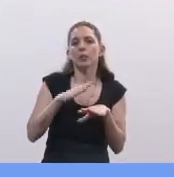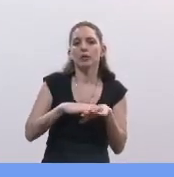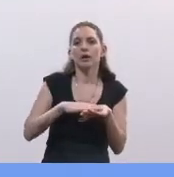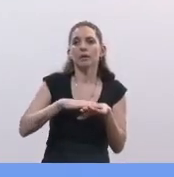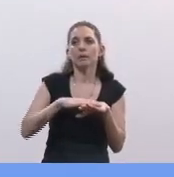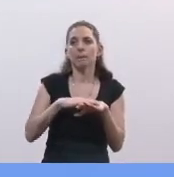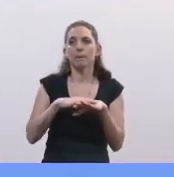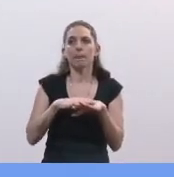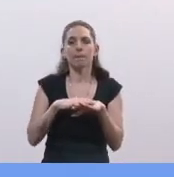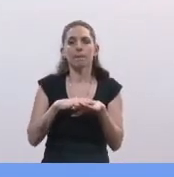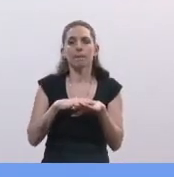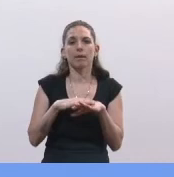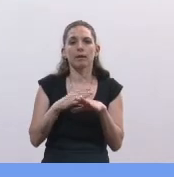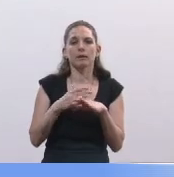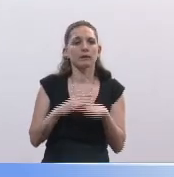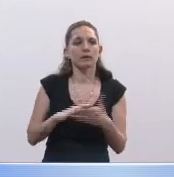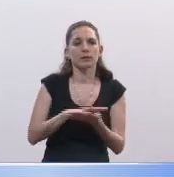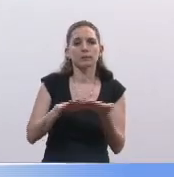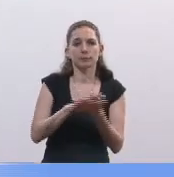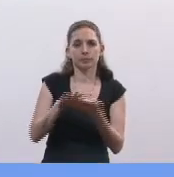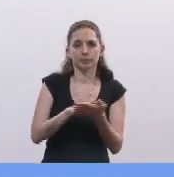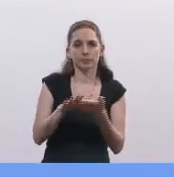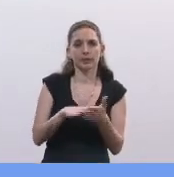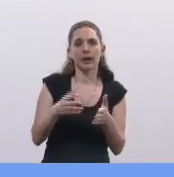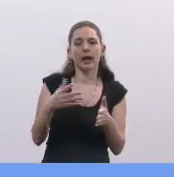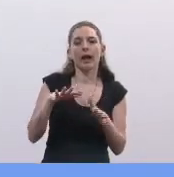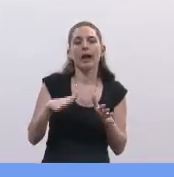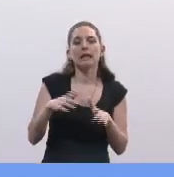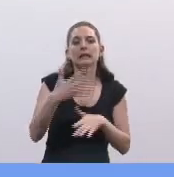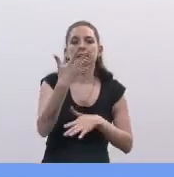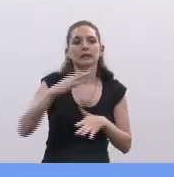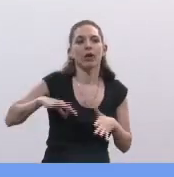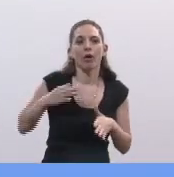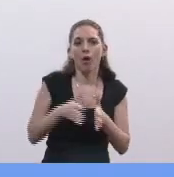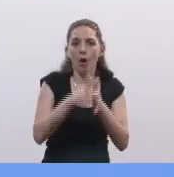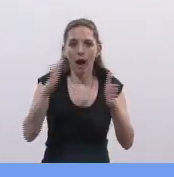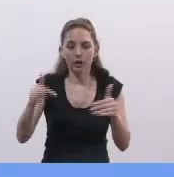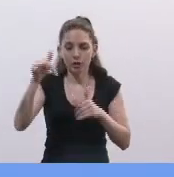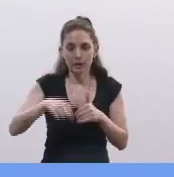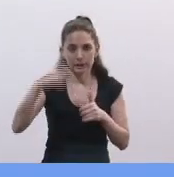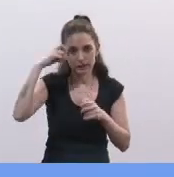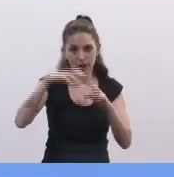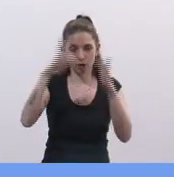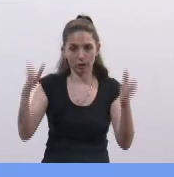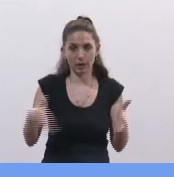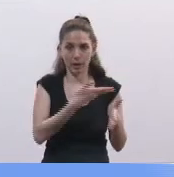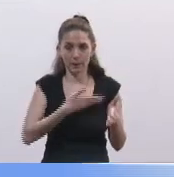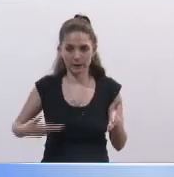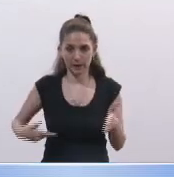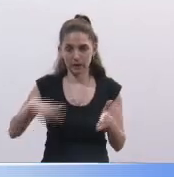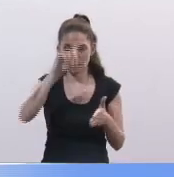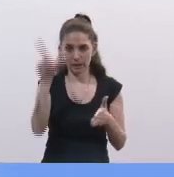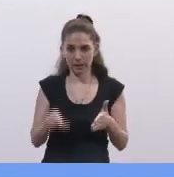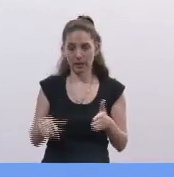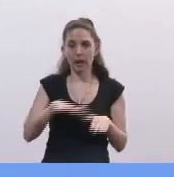corrupción, quién es el responsable de lo que pasa con el lavado de activos. Porque cada 5 años este Congreso, el presidente de la